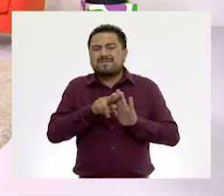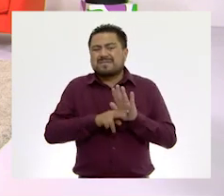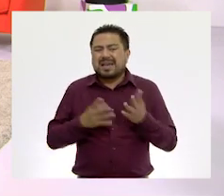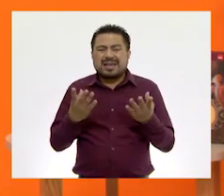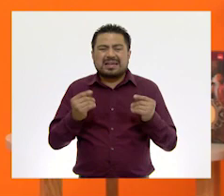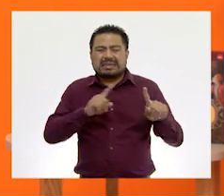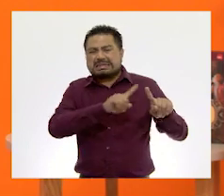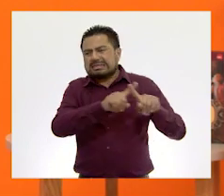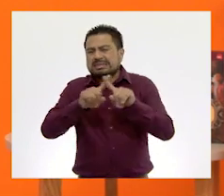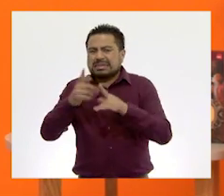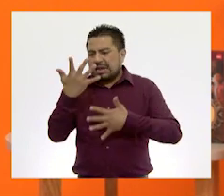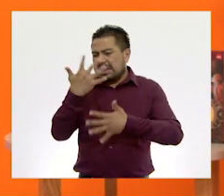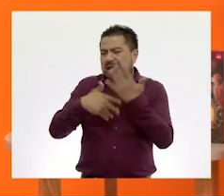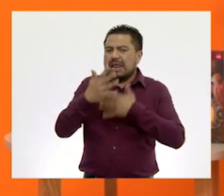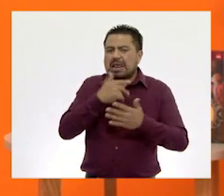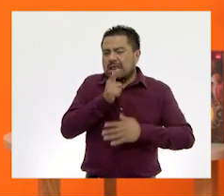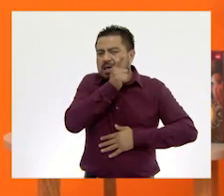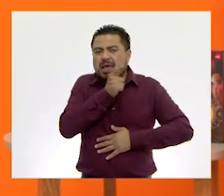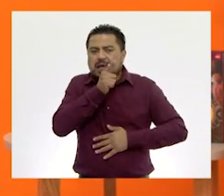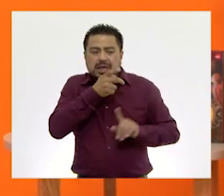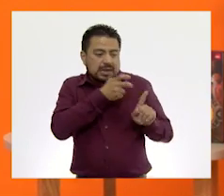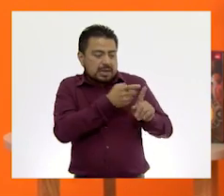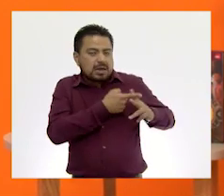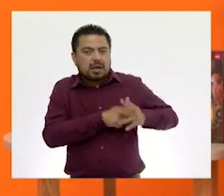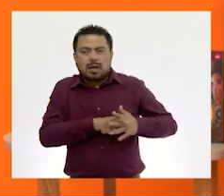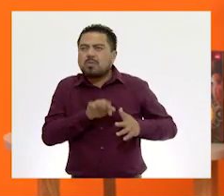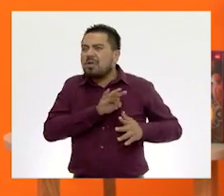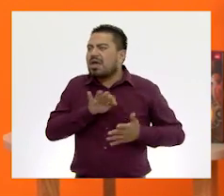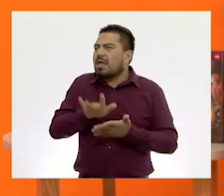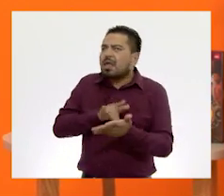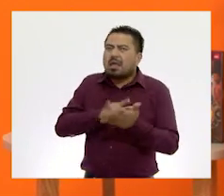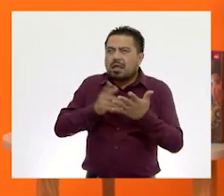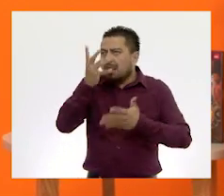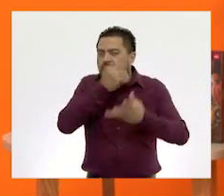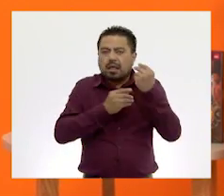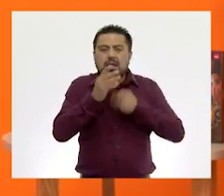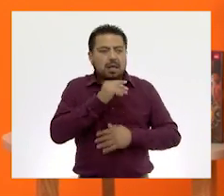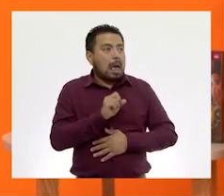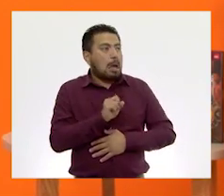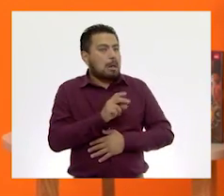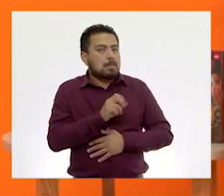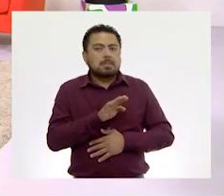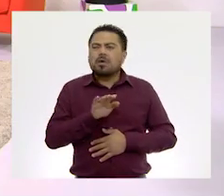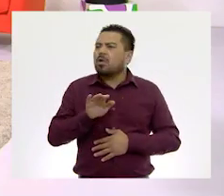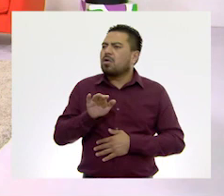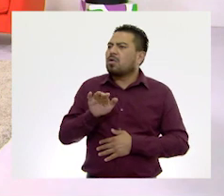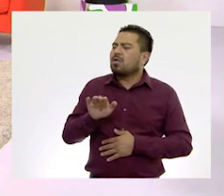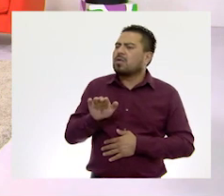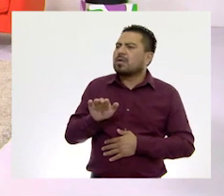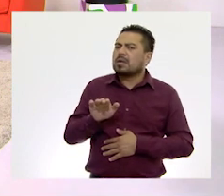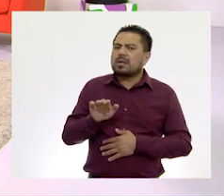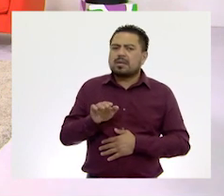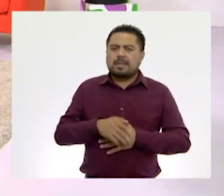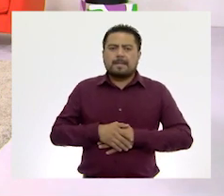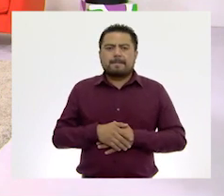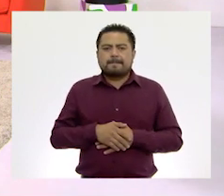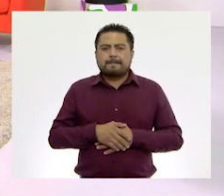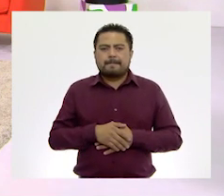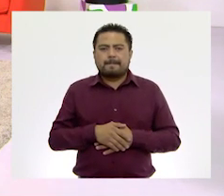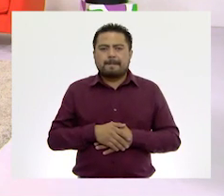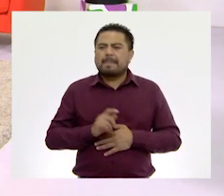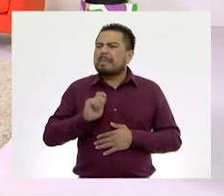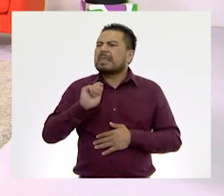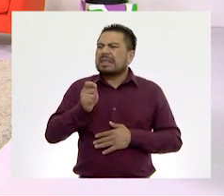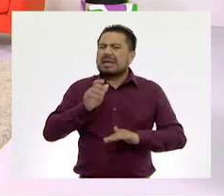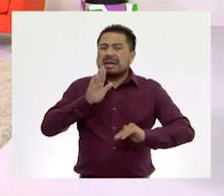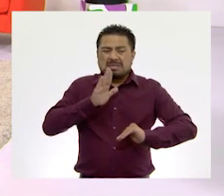en distintas lenguas y a partir de ellas pues creo que pueden ir aprendiéndolas. Ok. Y Mercedes, ¿qué